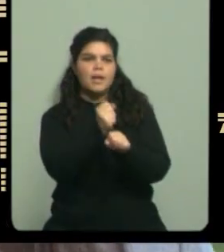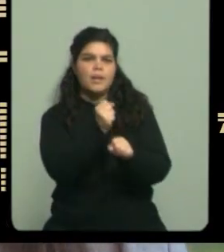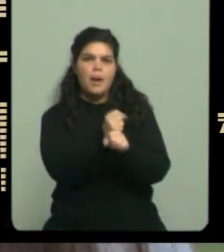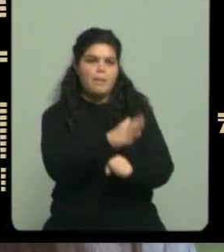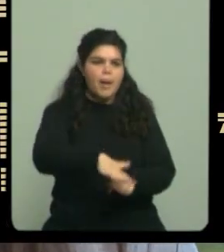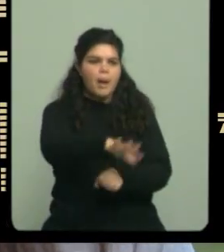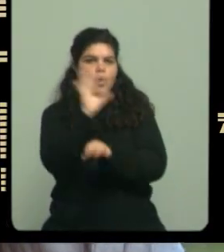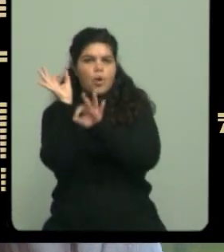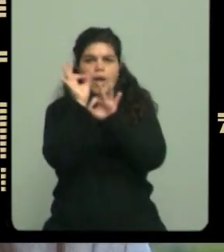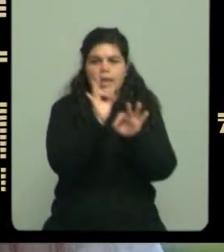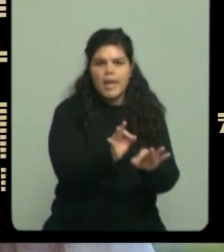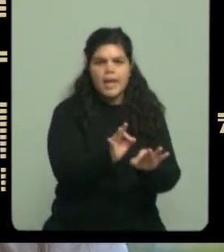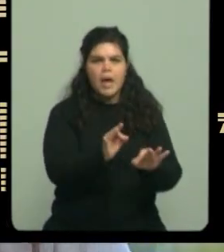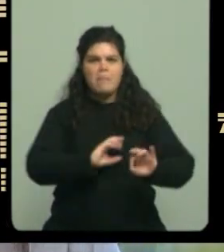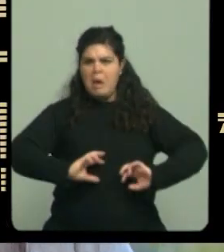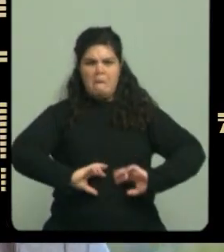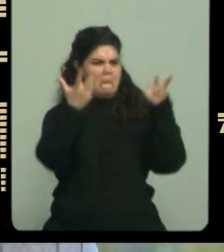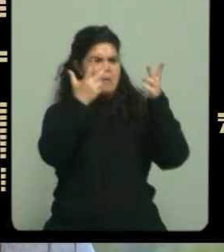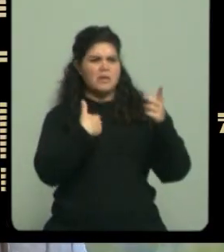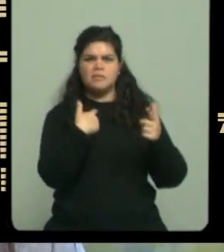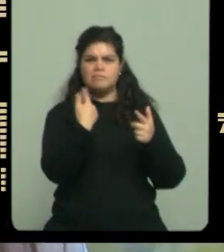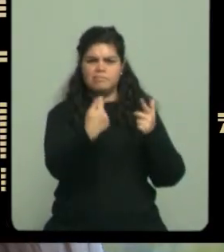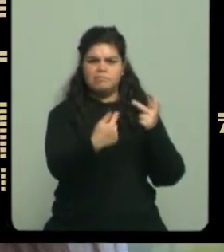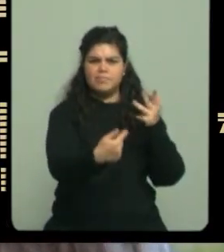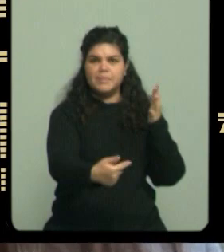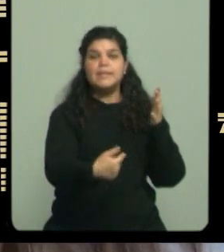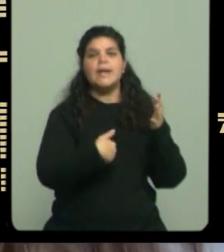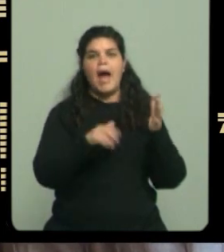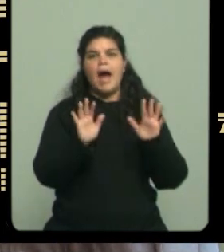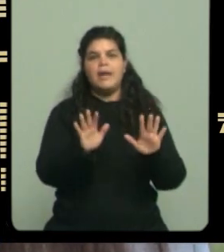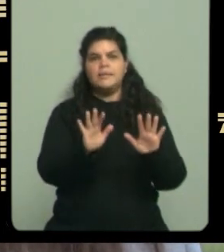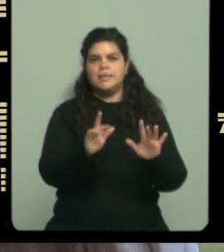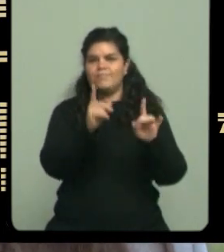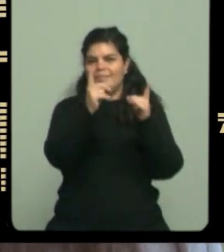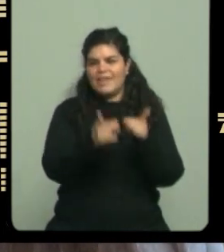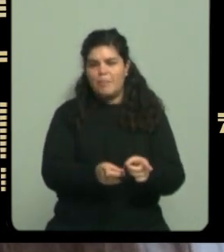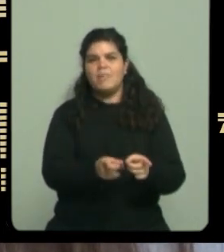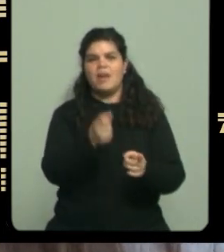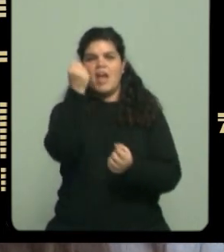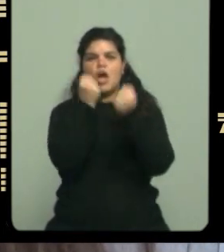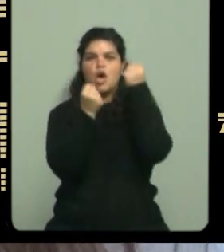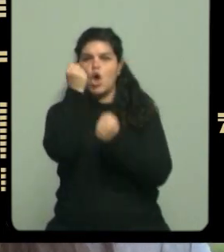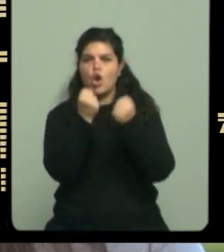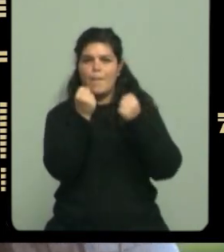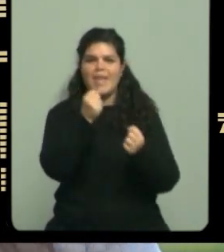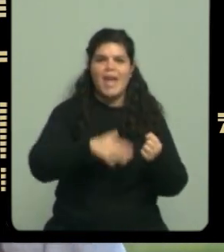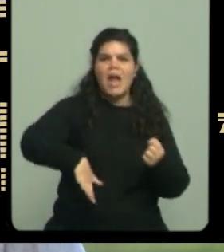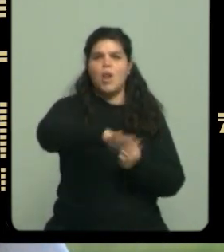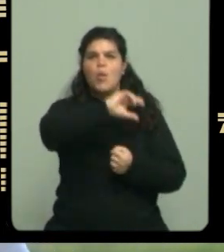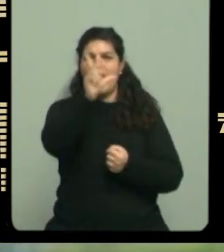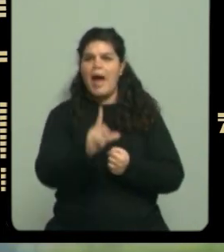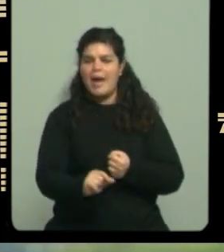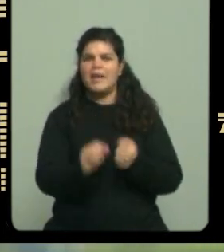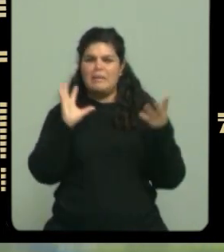trabajo malhumorado y todo. Hay que entender que también hay un contexto económico complejo, donde la gente está